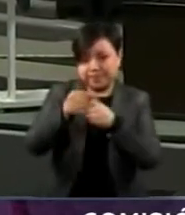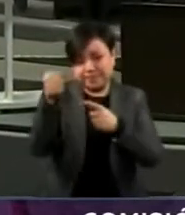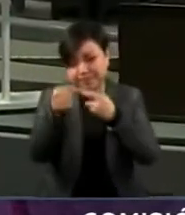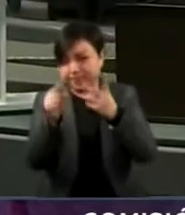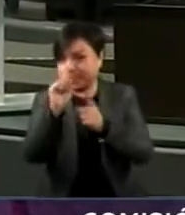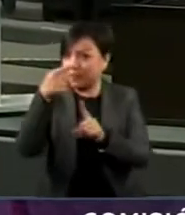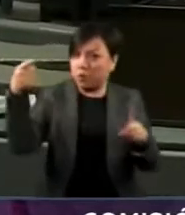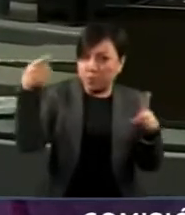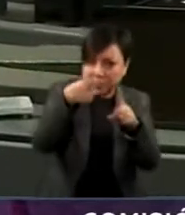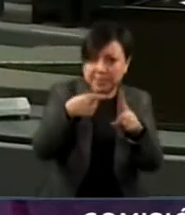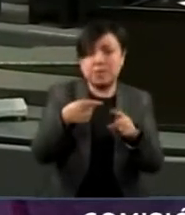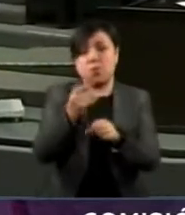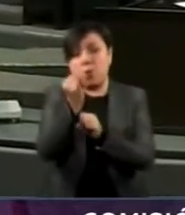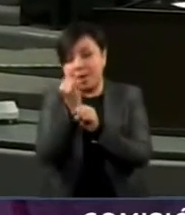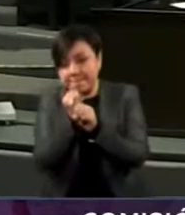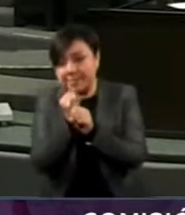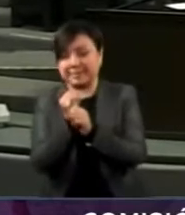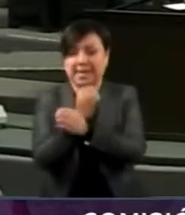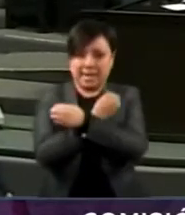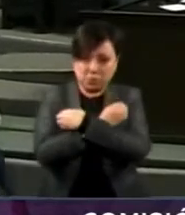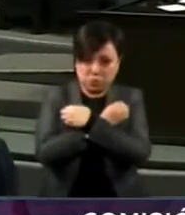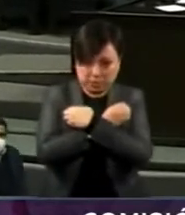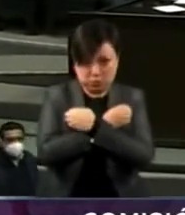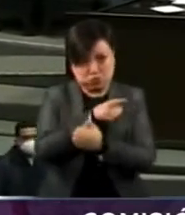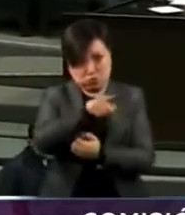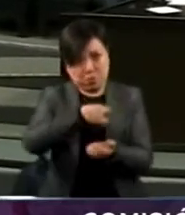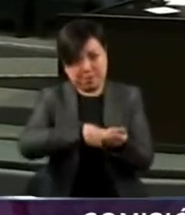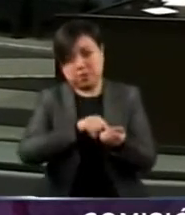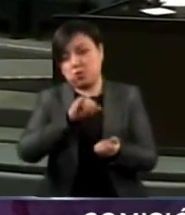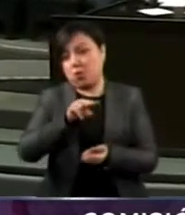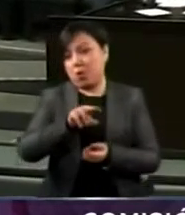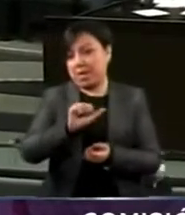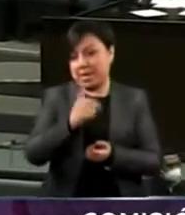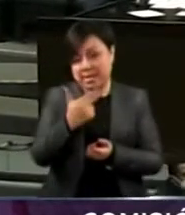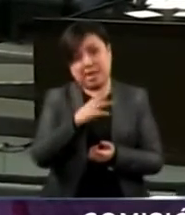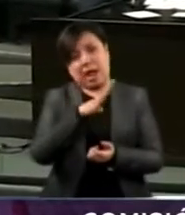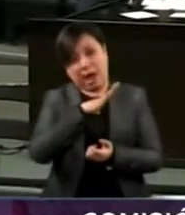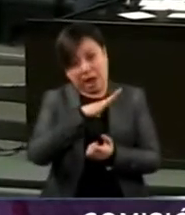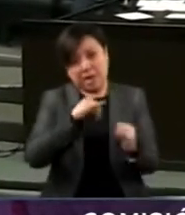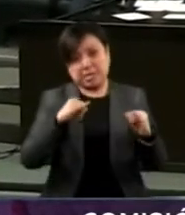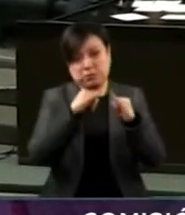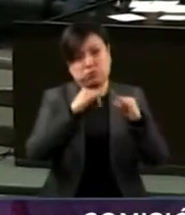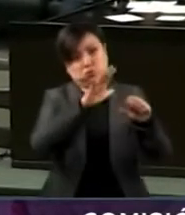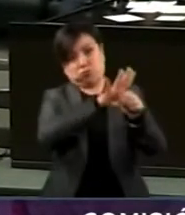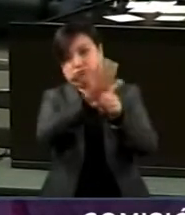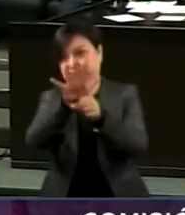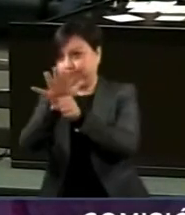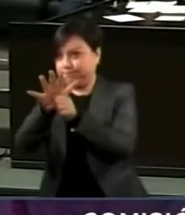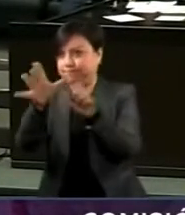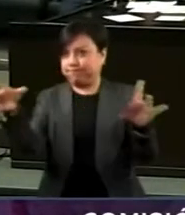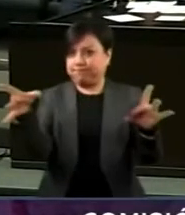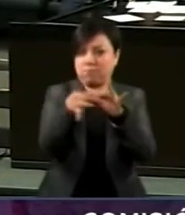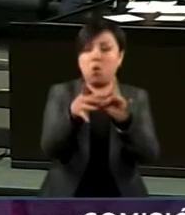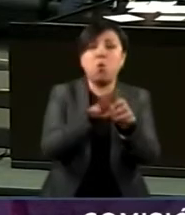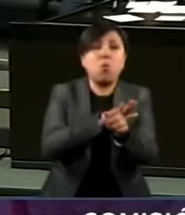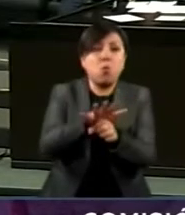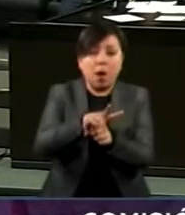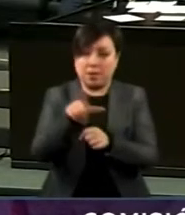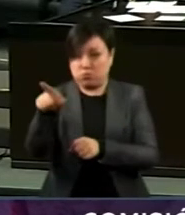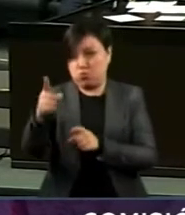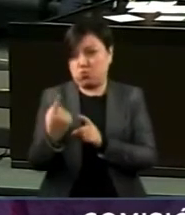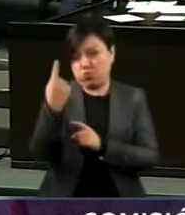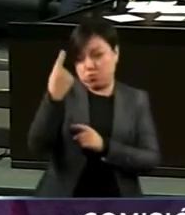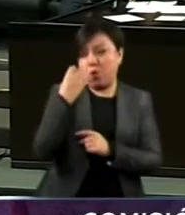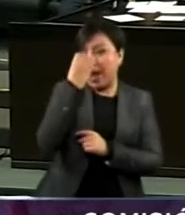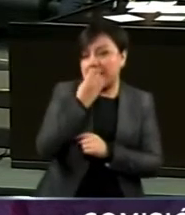de investigación y educación, el INAH cuenta con diferentes instituciones de educación superior, entre ellas la Escuela